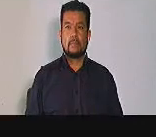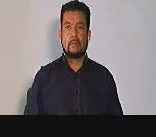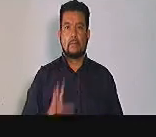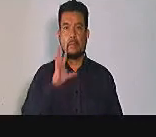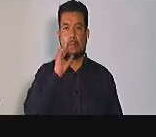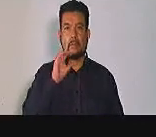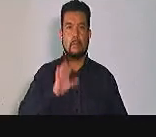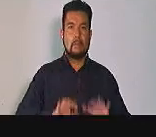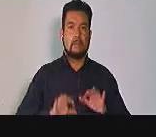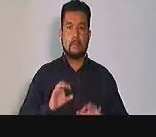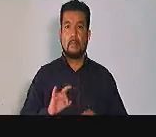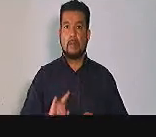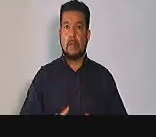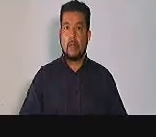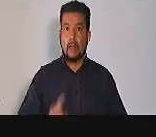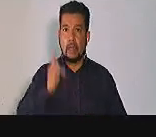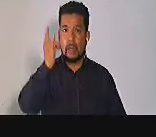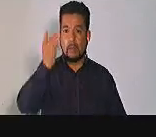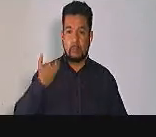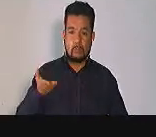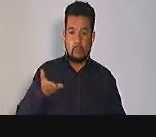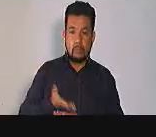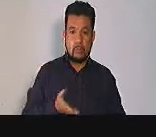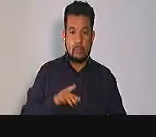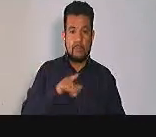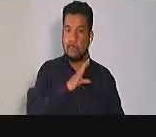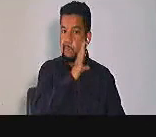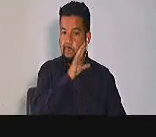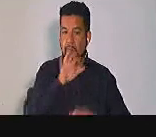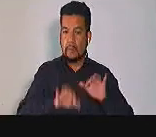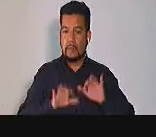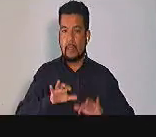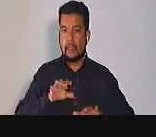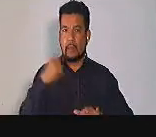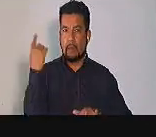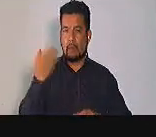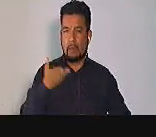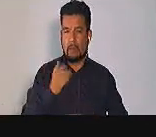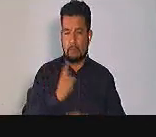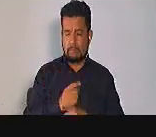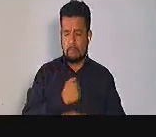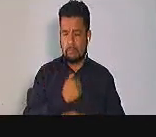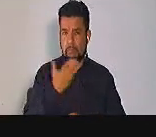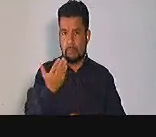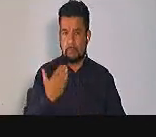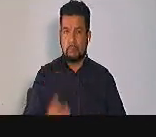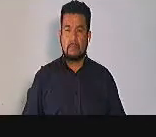señor secretario. ¿Alguna proposición radicada en la Secretaría General? ¿Me confirma, por favor?